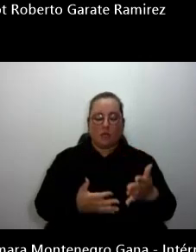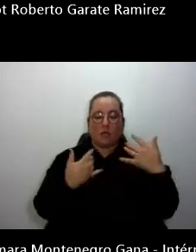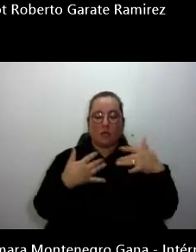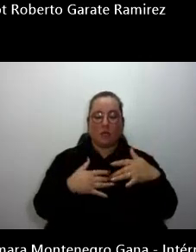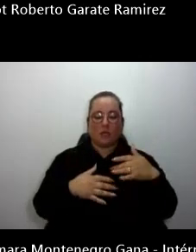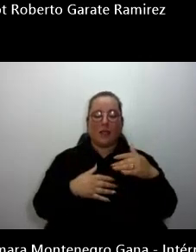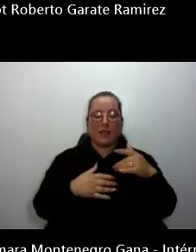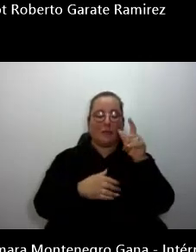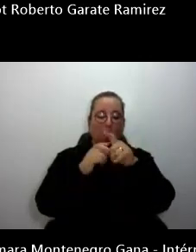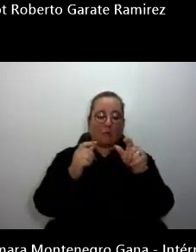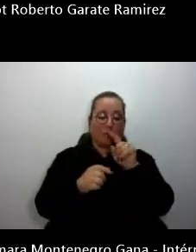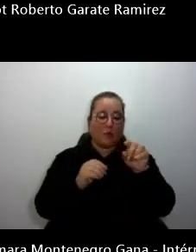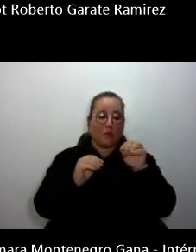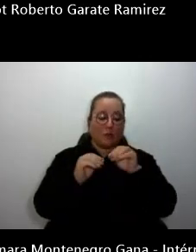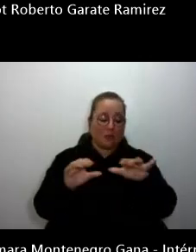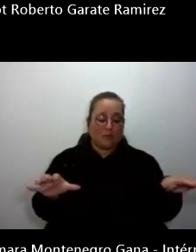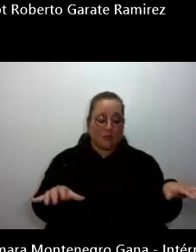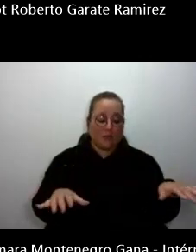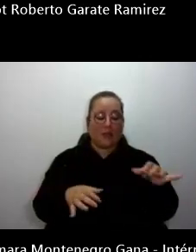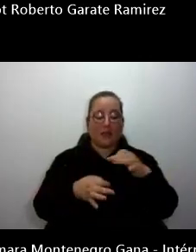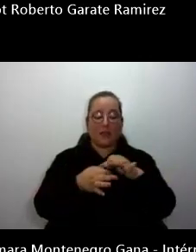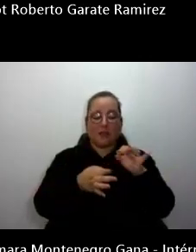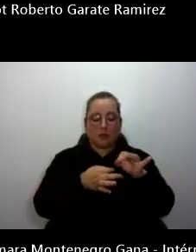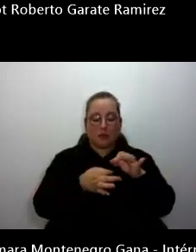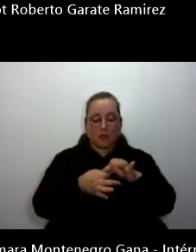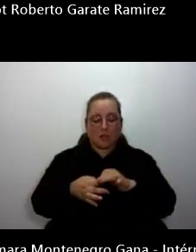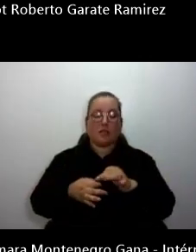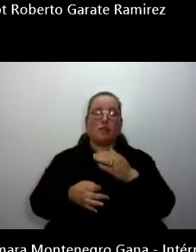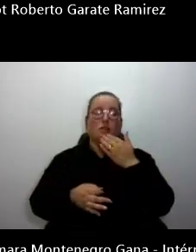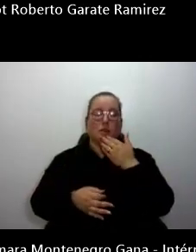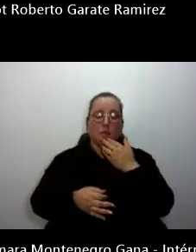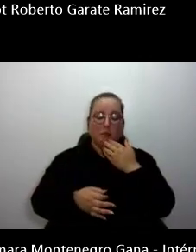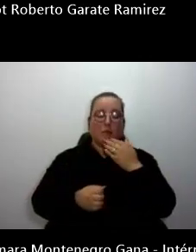¿cierto?, es a poder difundir las orientaciones, es poder